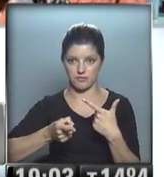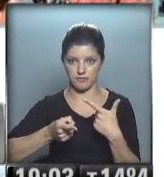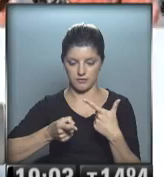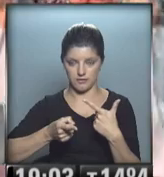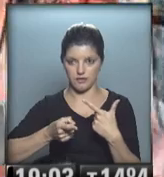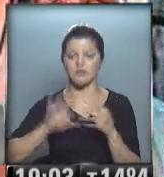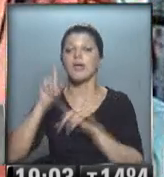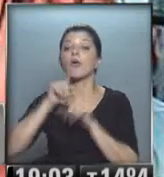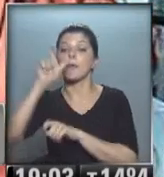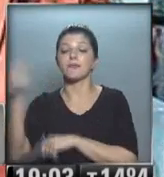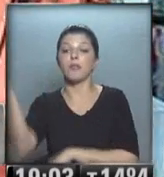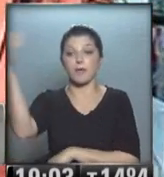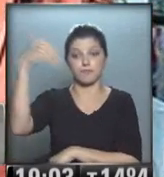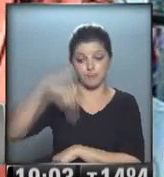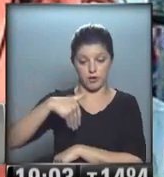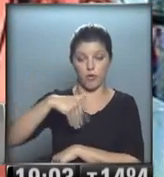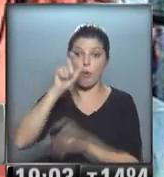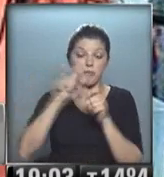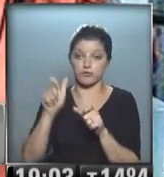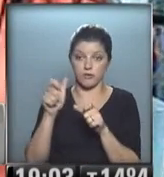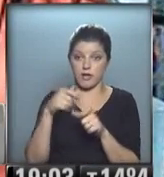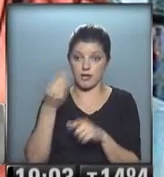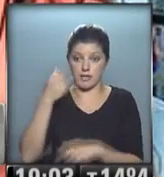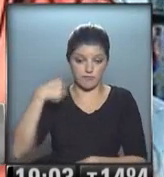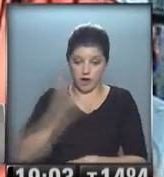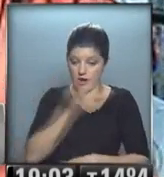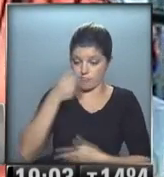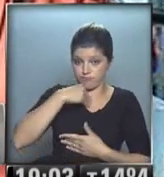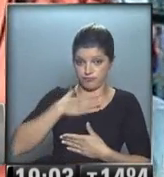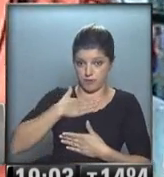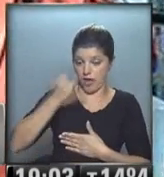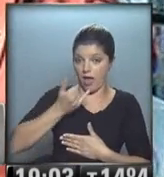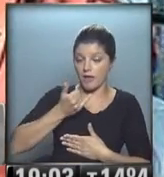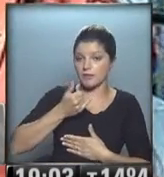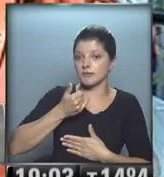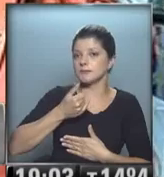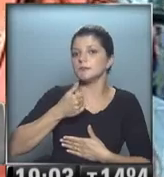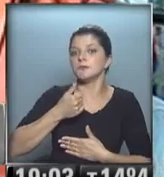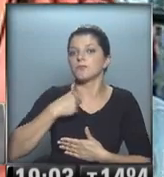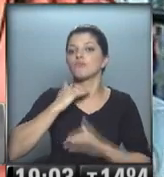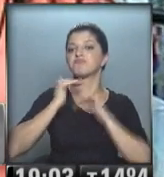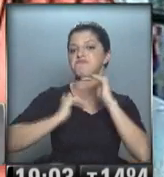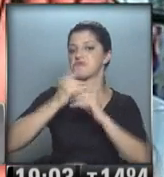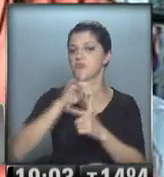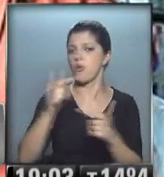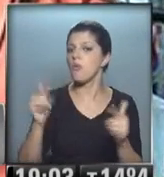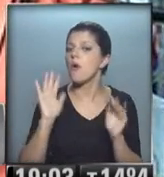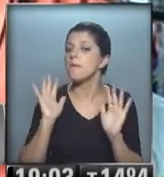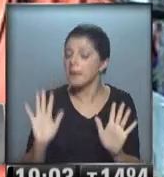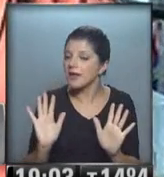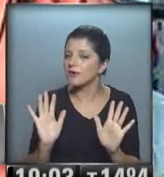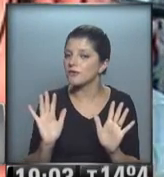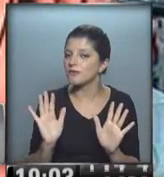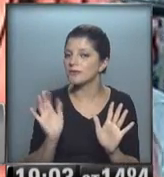muchos pacientes o hasta personas que normalmente lo llevan en la faringe y no, digamos, no desarrollan ninguna enfermedad. Pero en